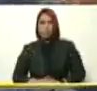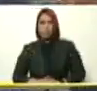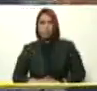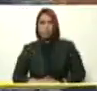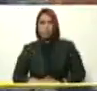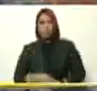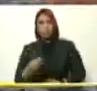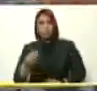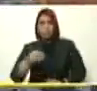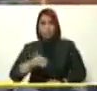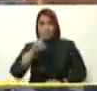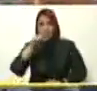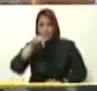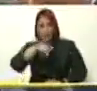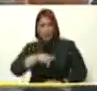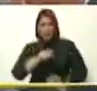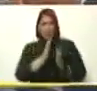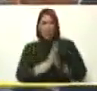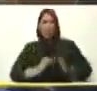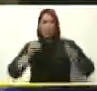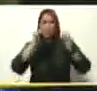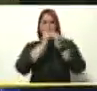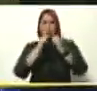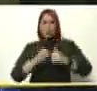Inclusive aquí en Anzoátegui